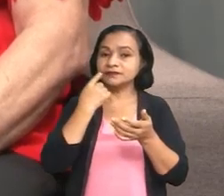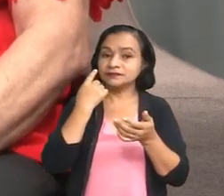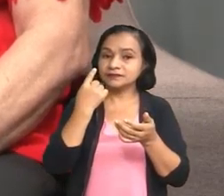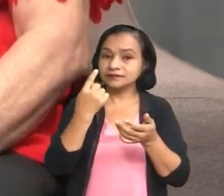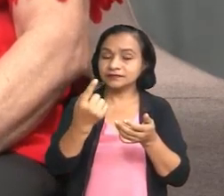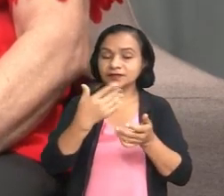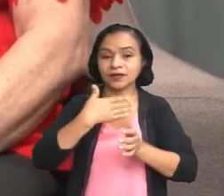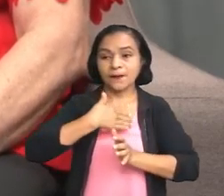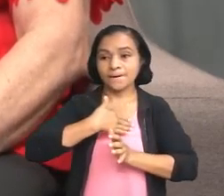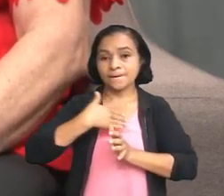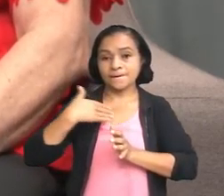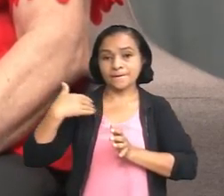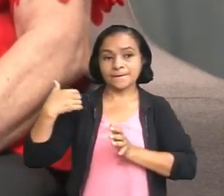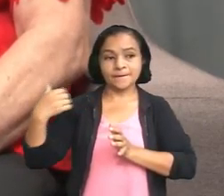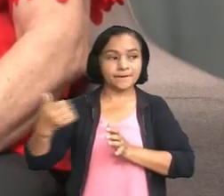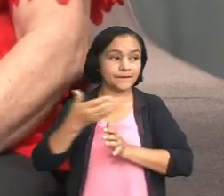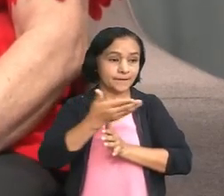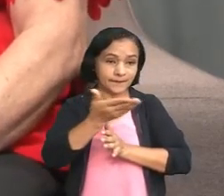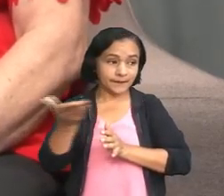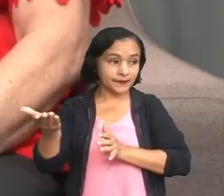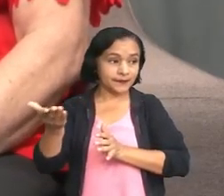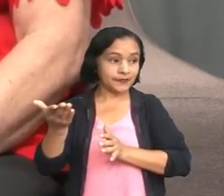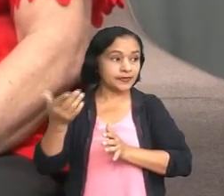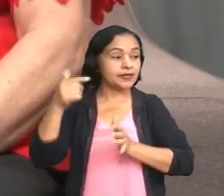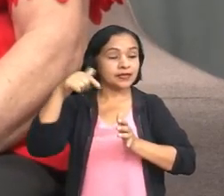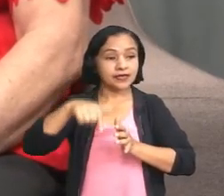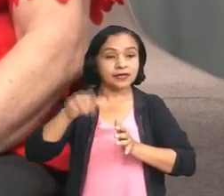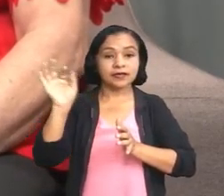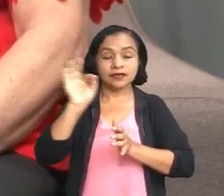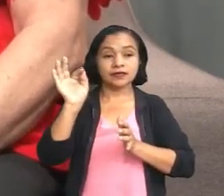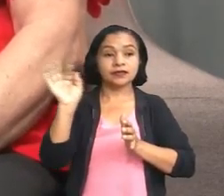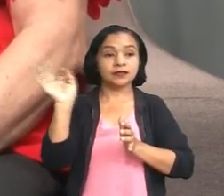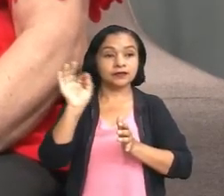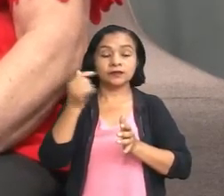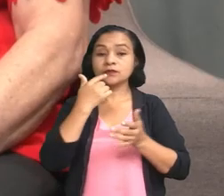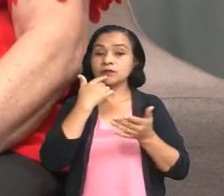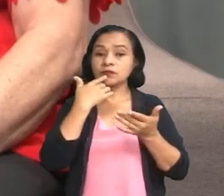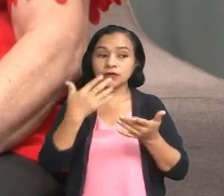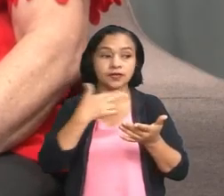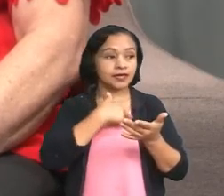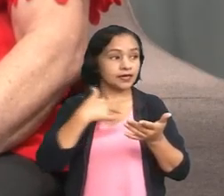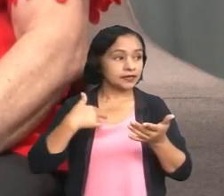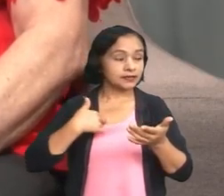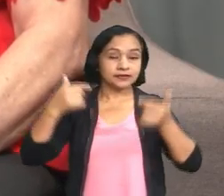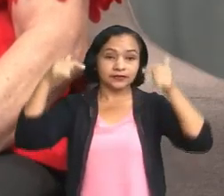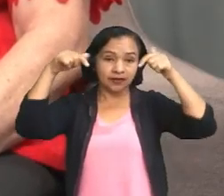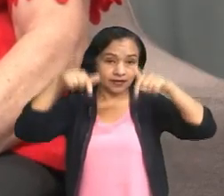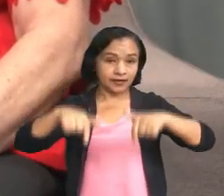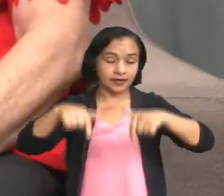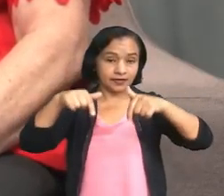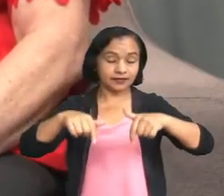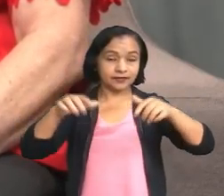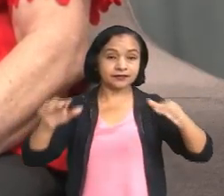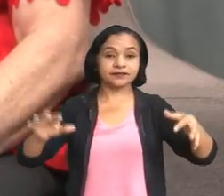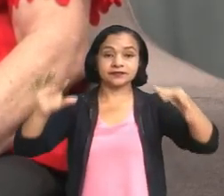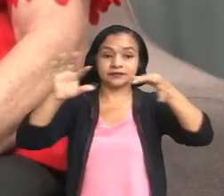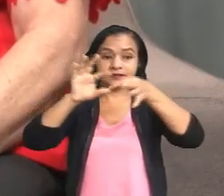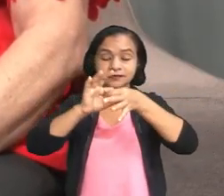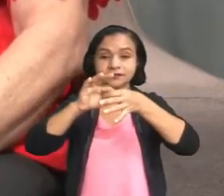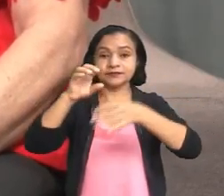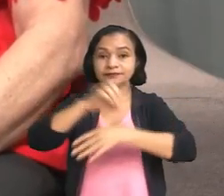lo mejor para ustedes, y ese es la razón y el motivo de estar acá nosotros presentes en esta